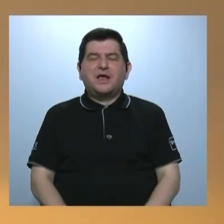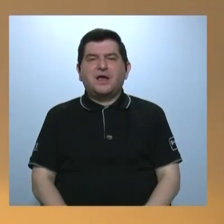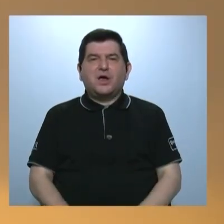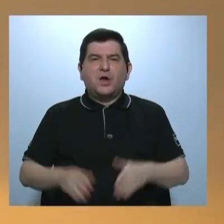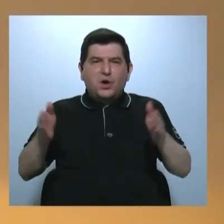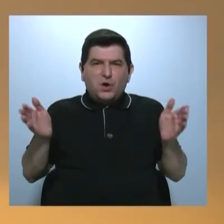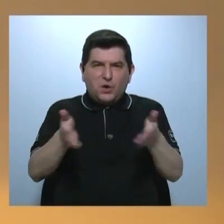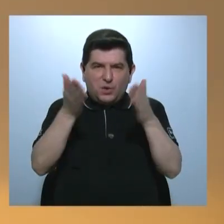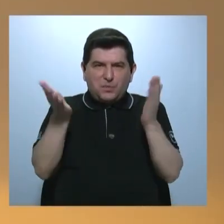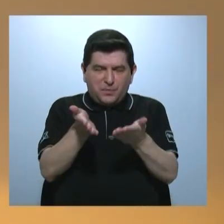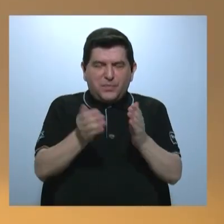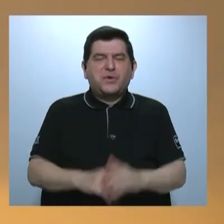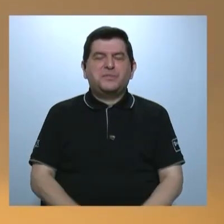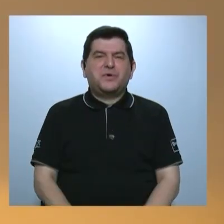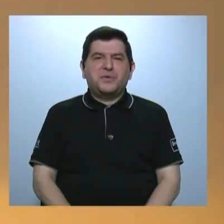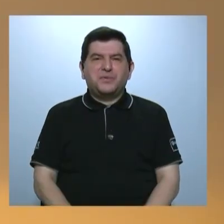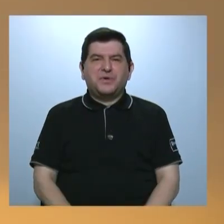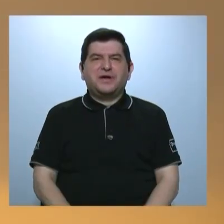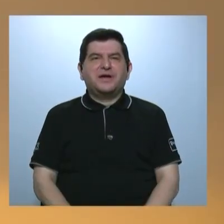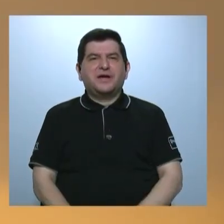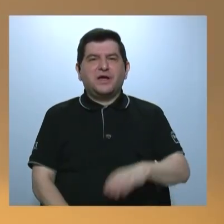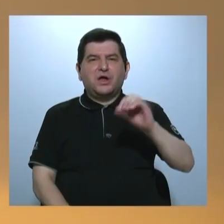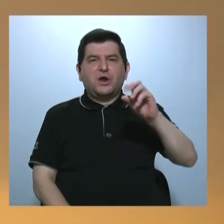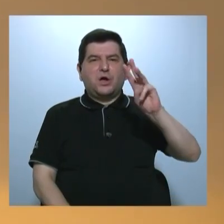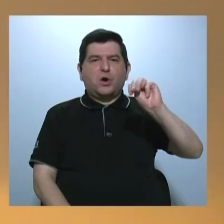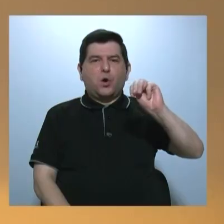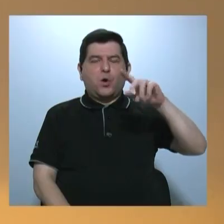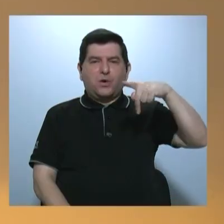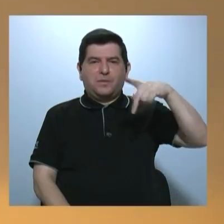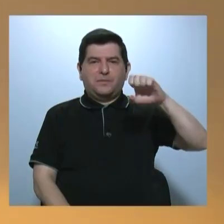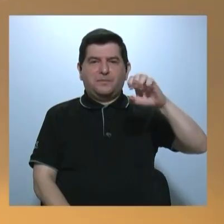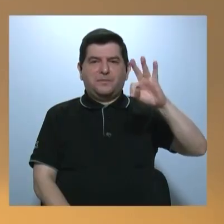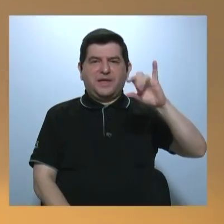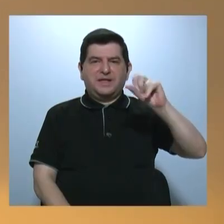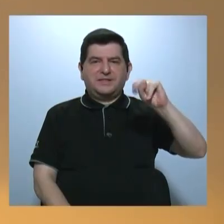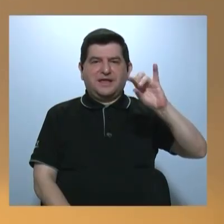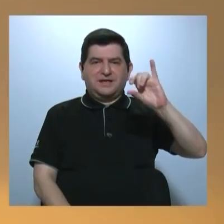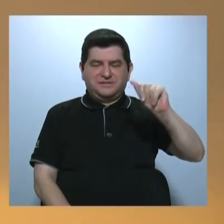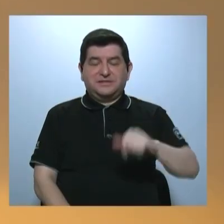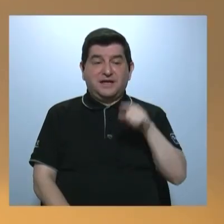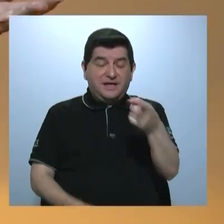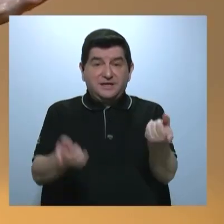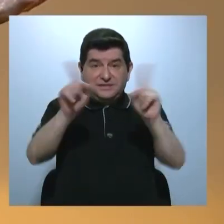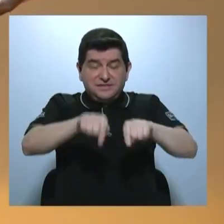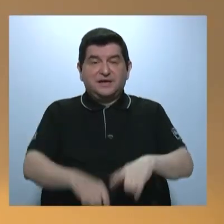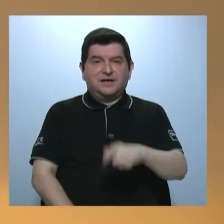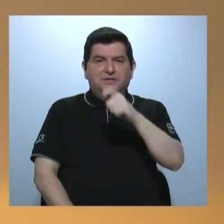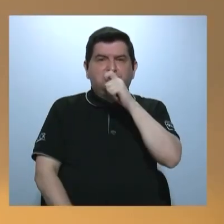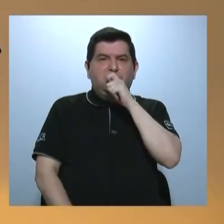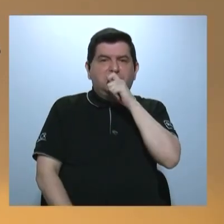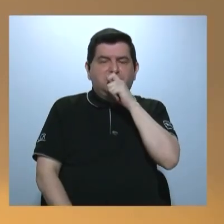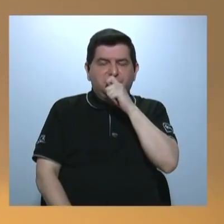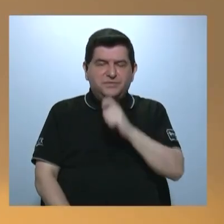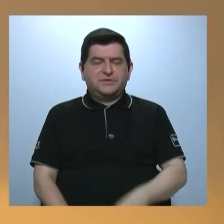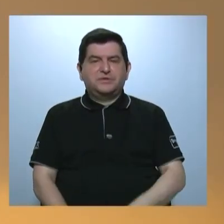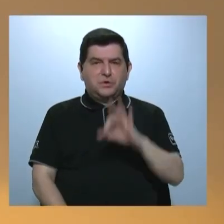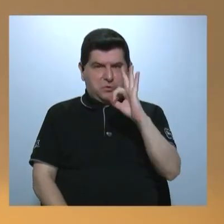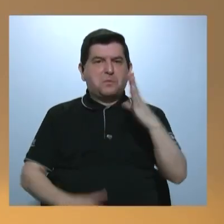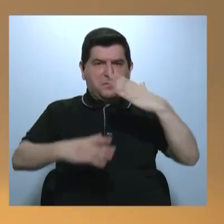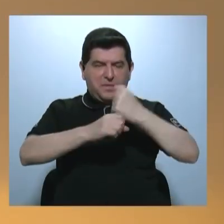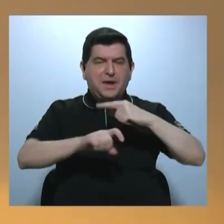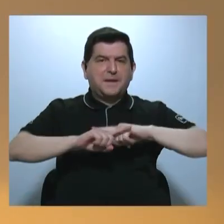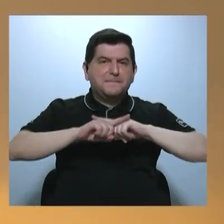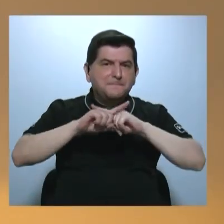y la promoción de la competencia es para que el árbitro arbitre bien, pero de